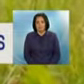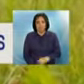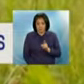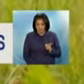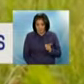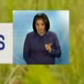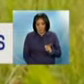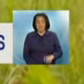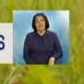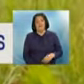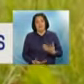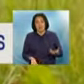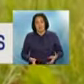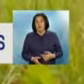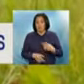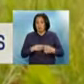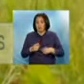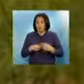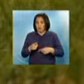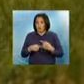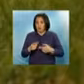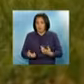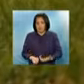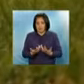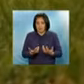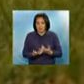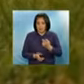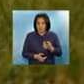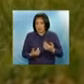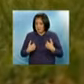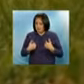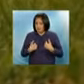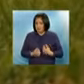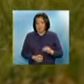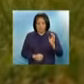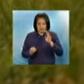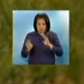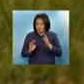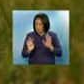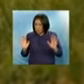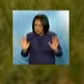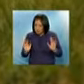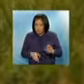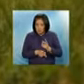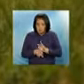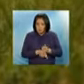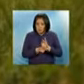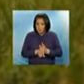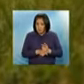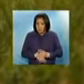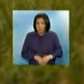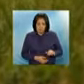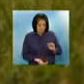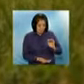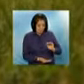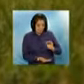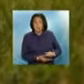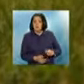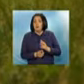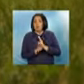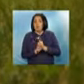Esta mascota pasa casi todos los días en el jardín, pues tiene una gran preocupación: cuidar a su amigo Pitufo, un conejo